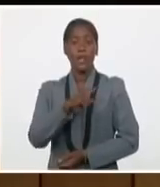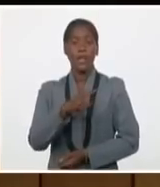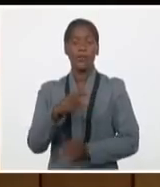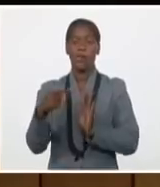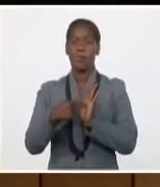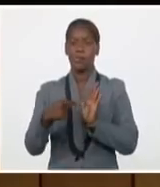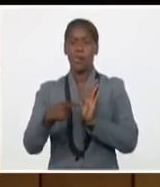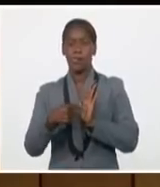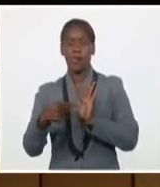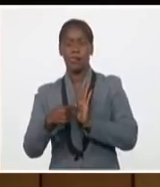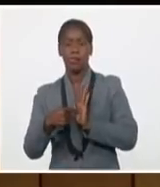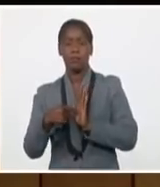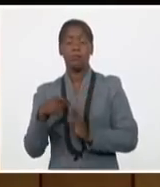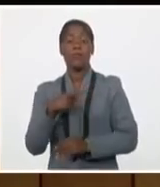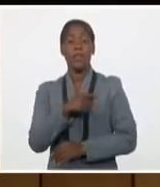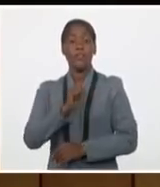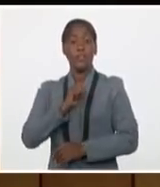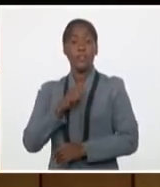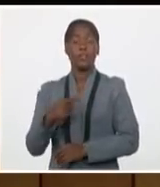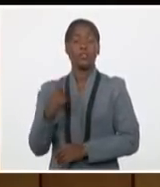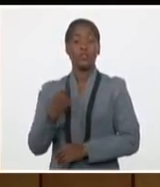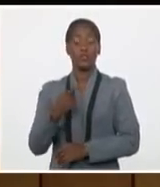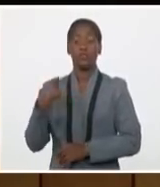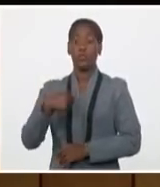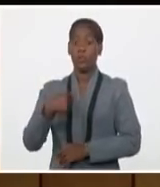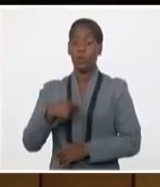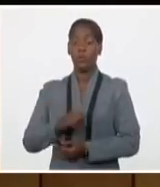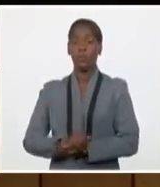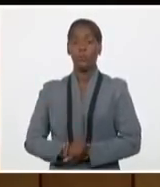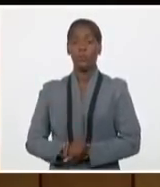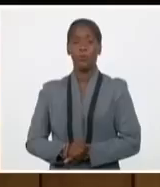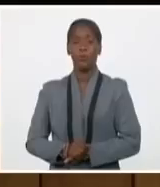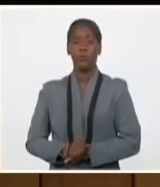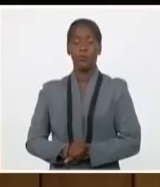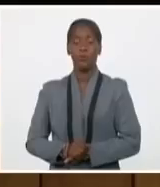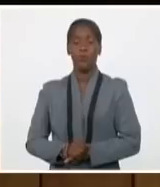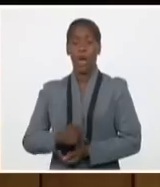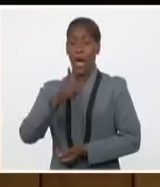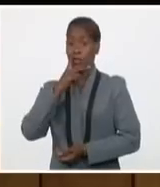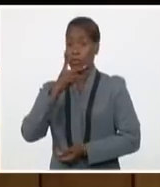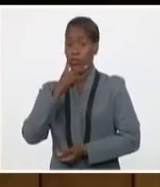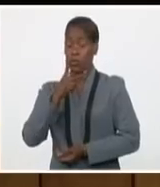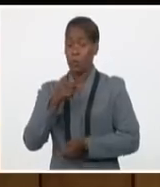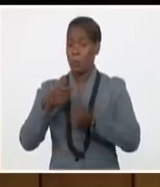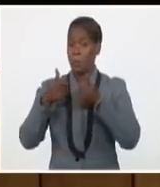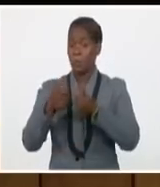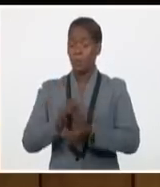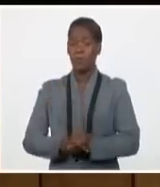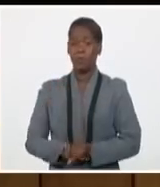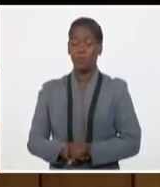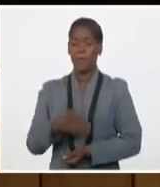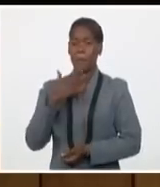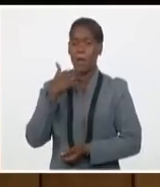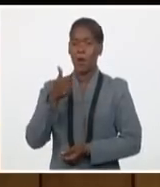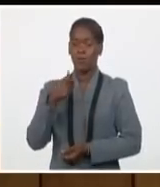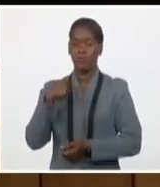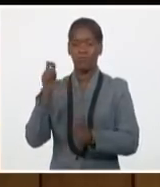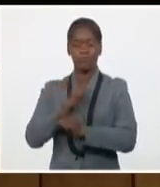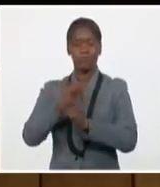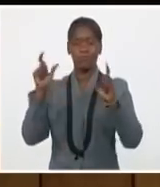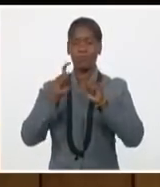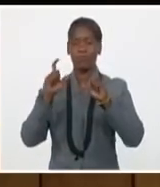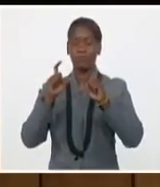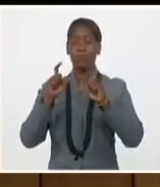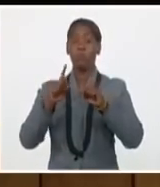tenemos el deber de permanecer alertas, de asumir con responsabilidad las enseñanzas de la historia, y